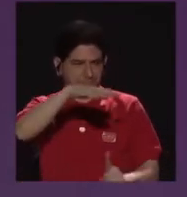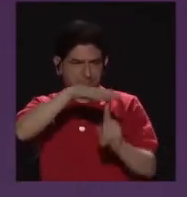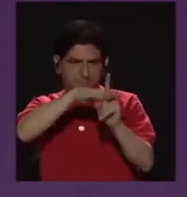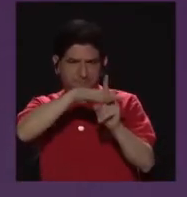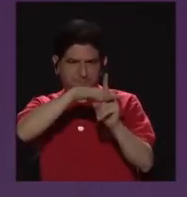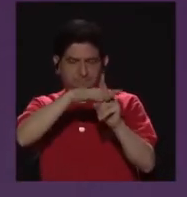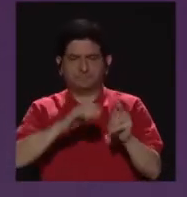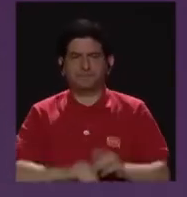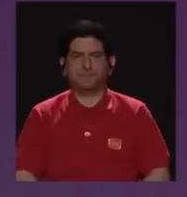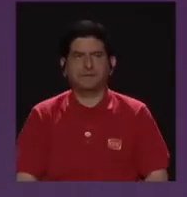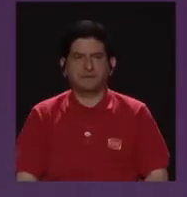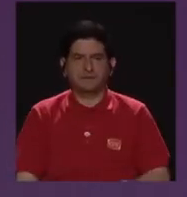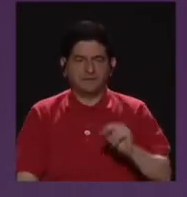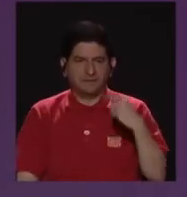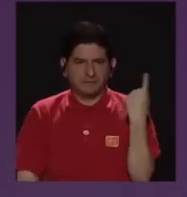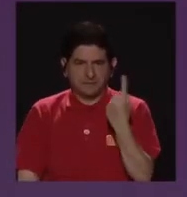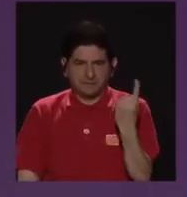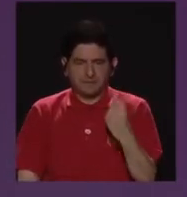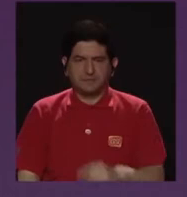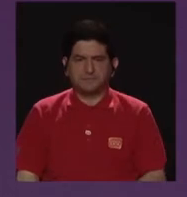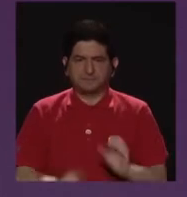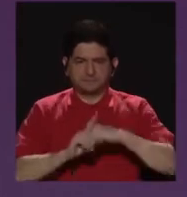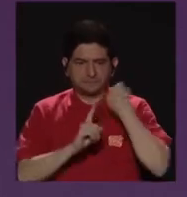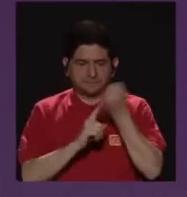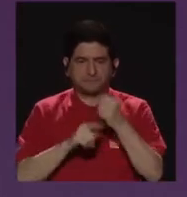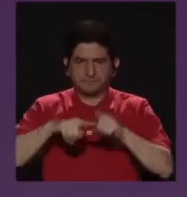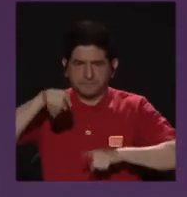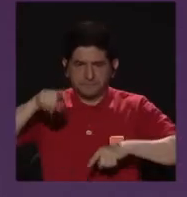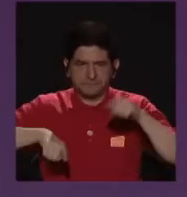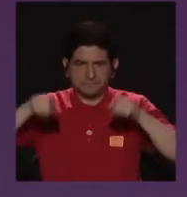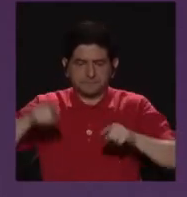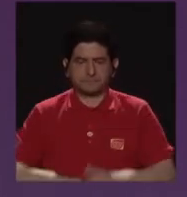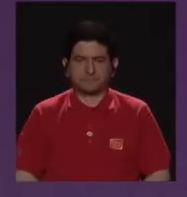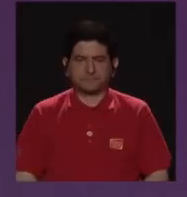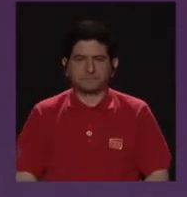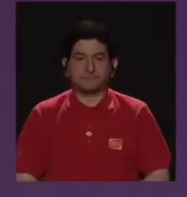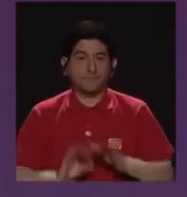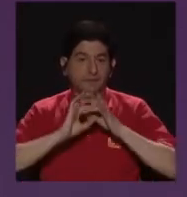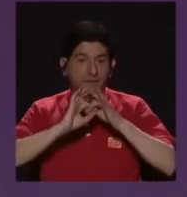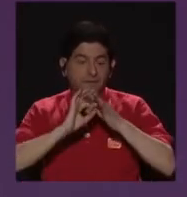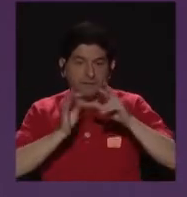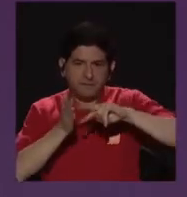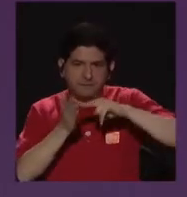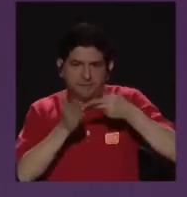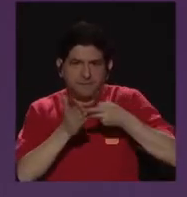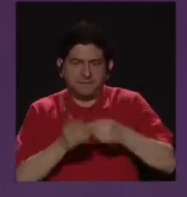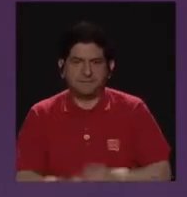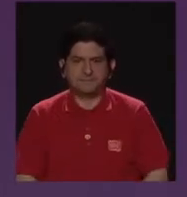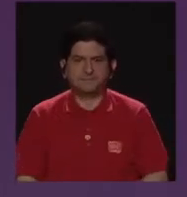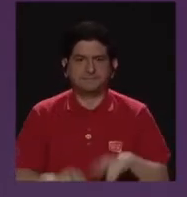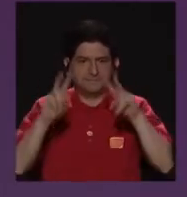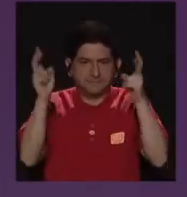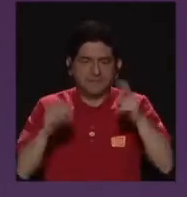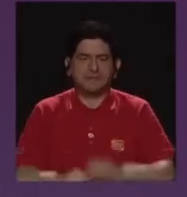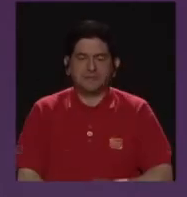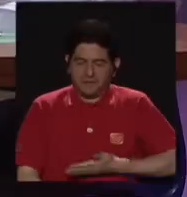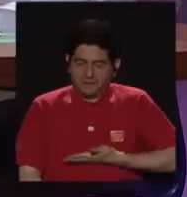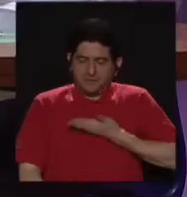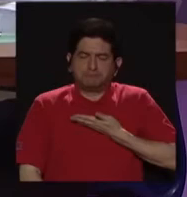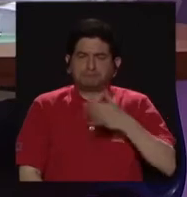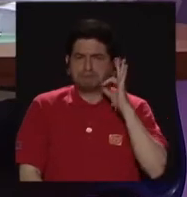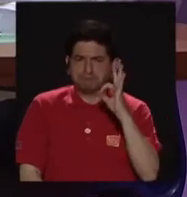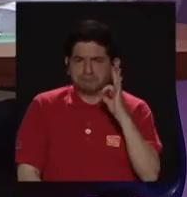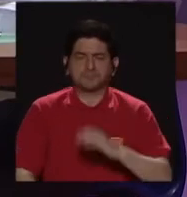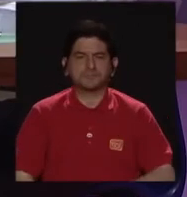que vino solamente esto de la diversidad sexual se trata como de bueno también con este tema del orgullo está bien